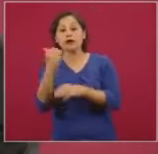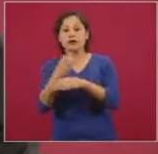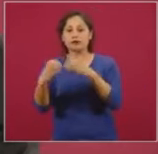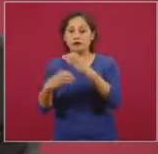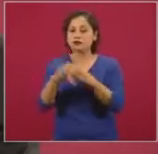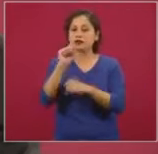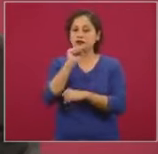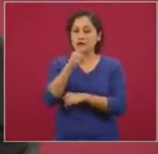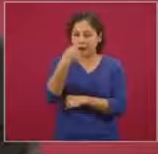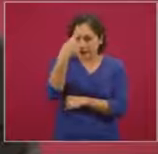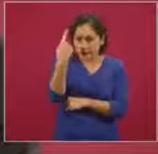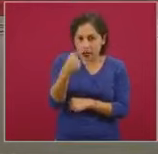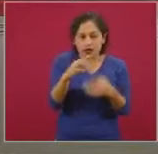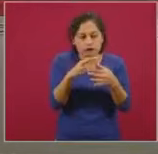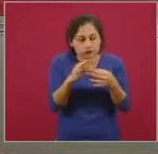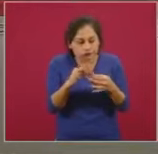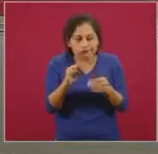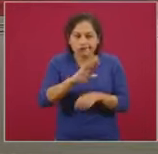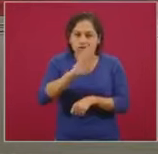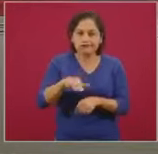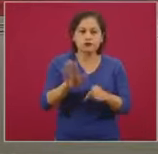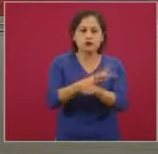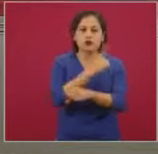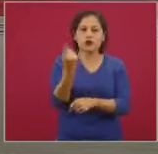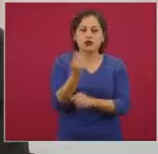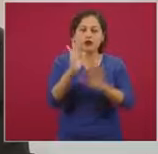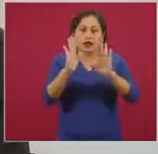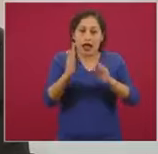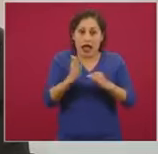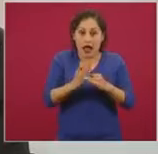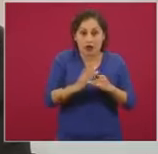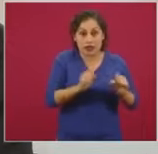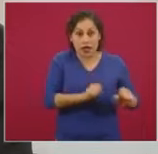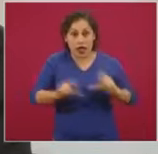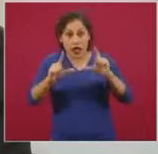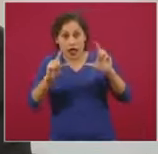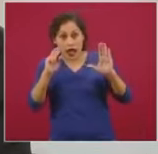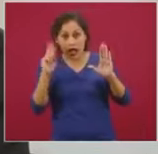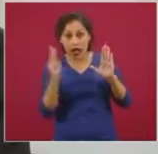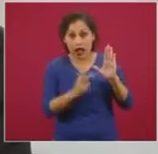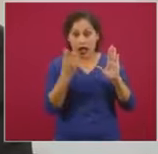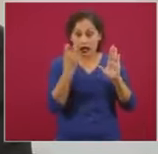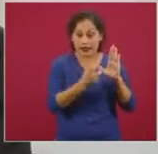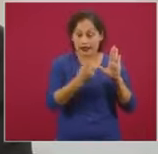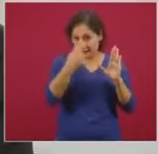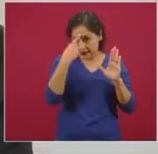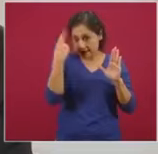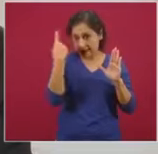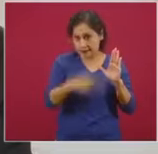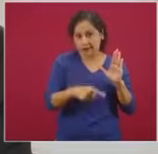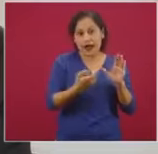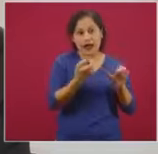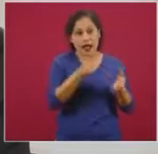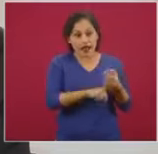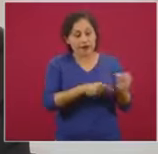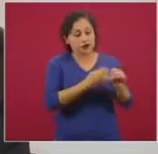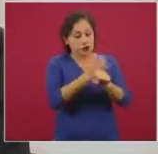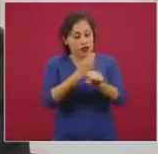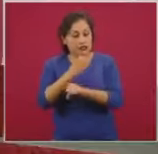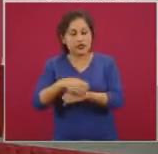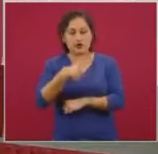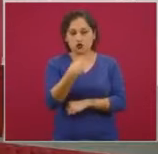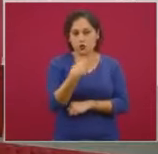sería una forma de ver o de tratar de utilizarlo como un indicador de desempeño de una entidad. Eso es muy importante, eso lo hemos dicho